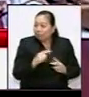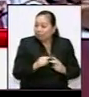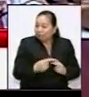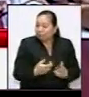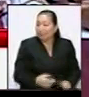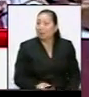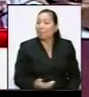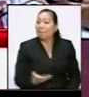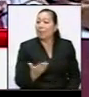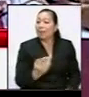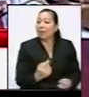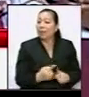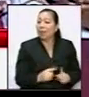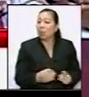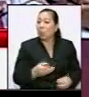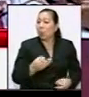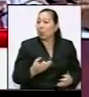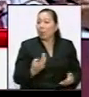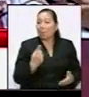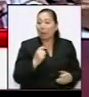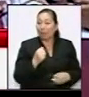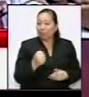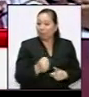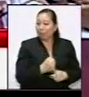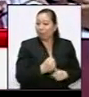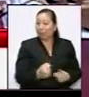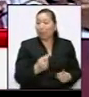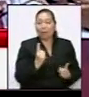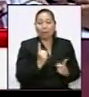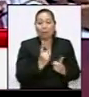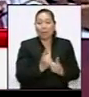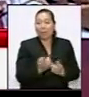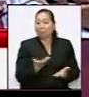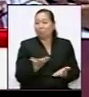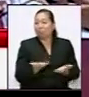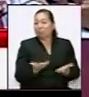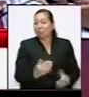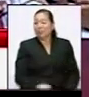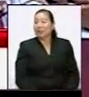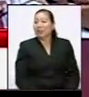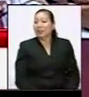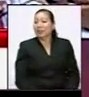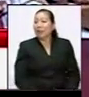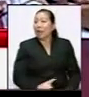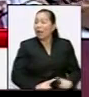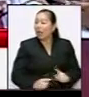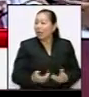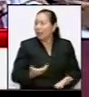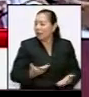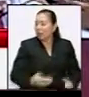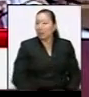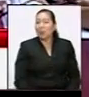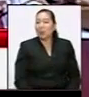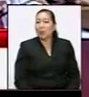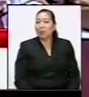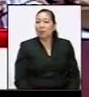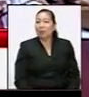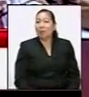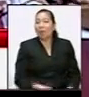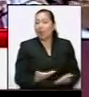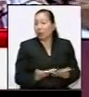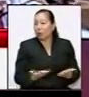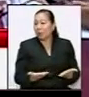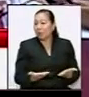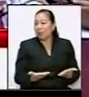pida la realización jurídico para violentar y encontrar el respeto por ahí alguna algún elemento que